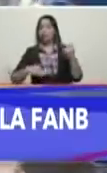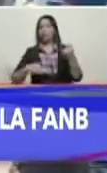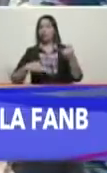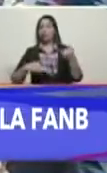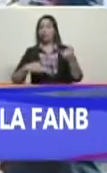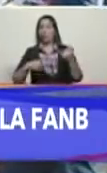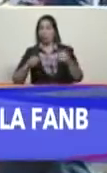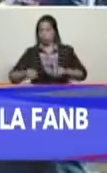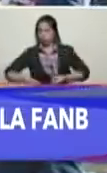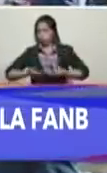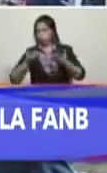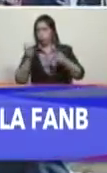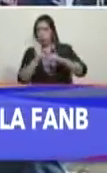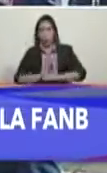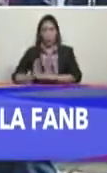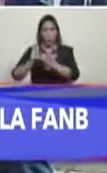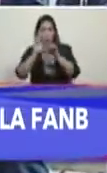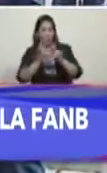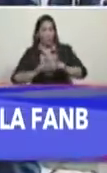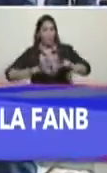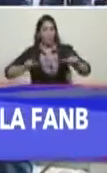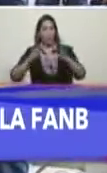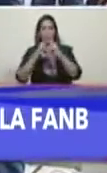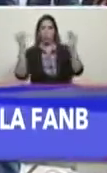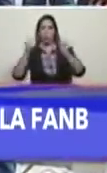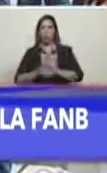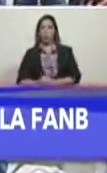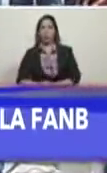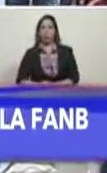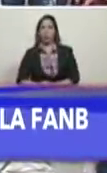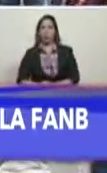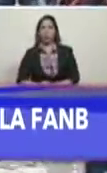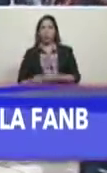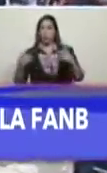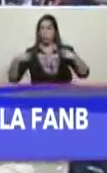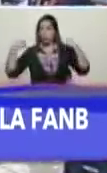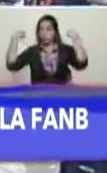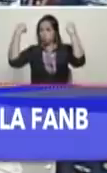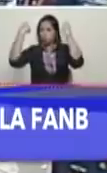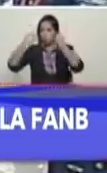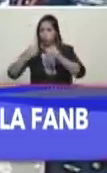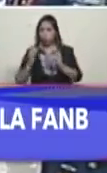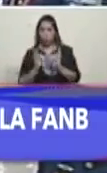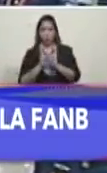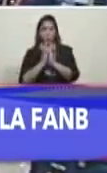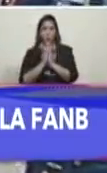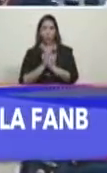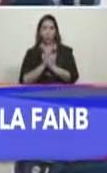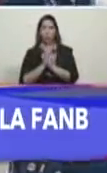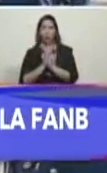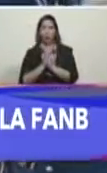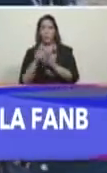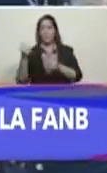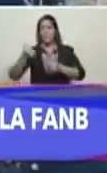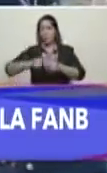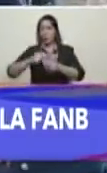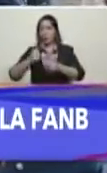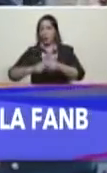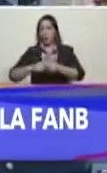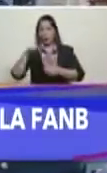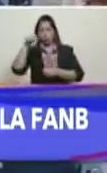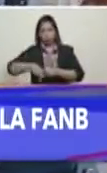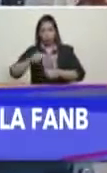resguardo del patrio decoro. Cobijados en el manto de Nuestra Señora de Chiquinquirá, a ti la Guardia